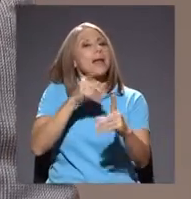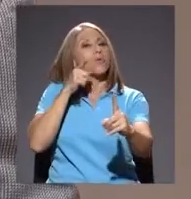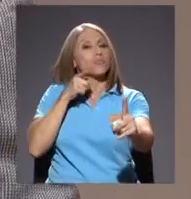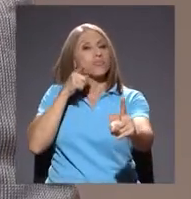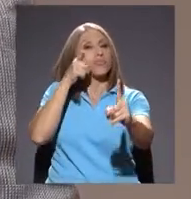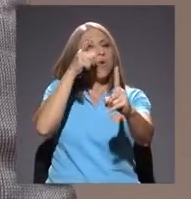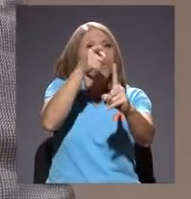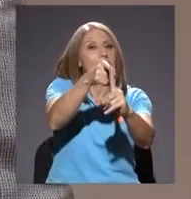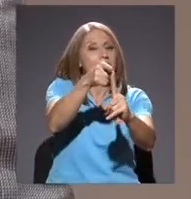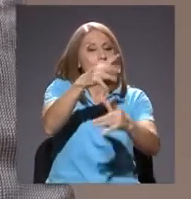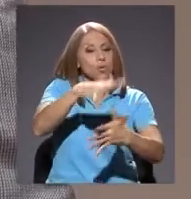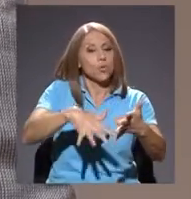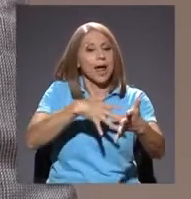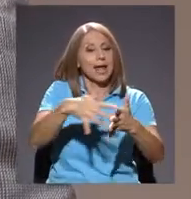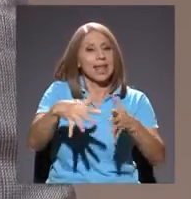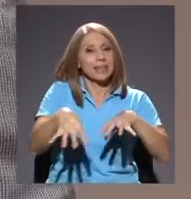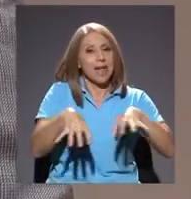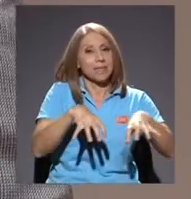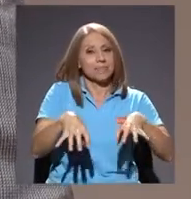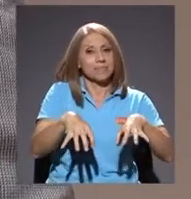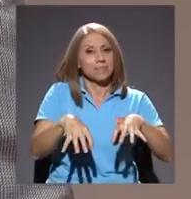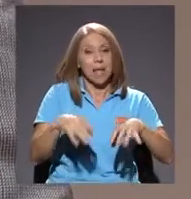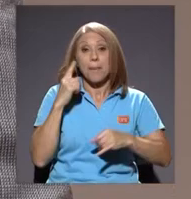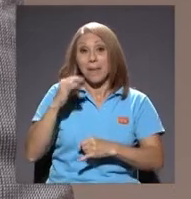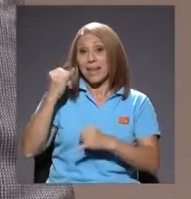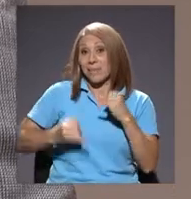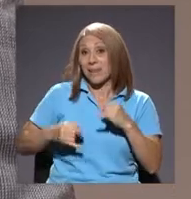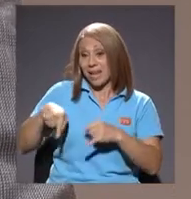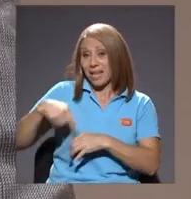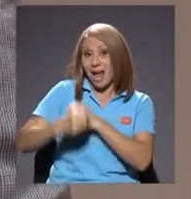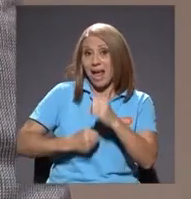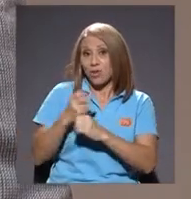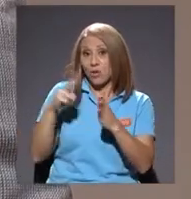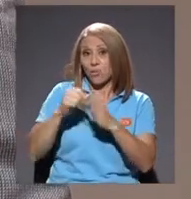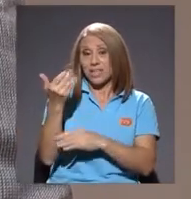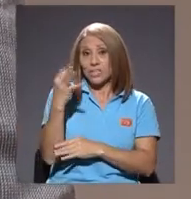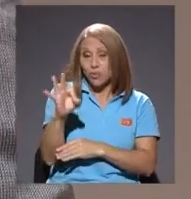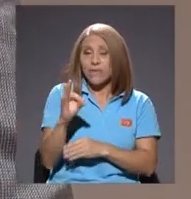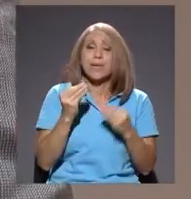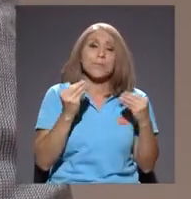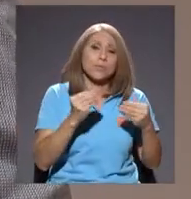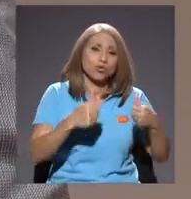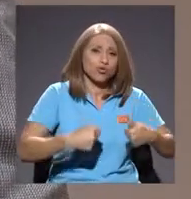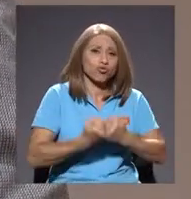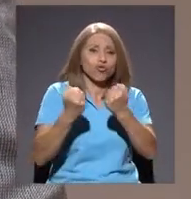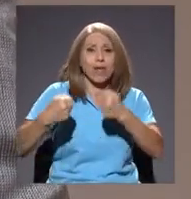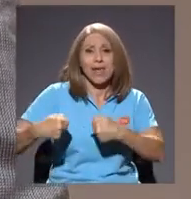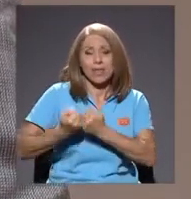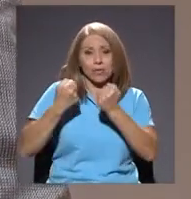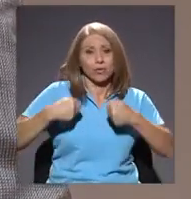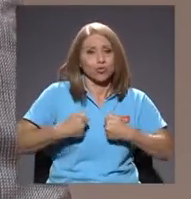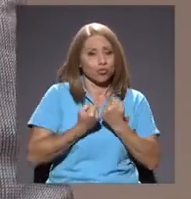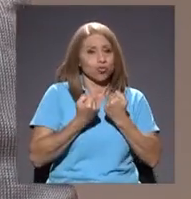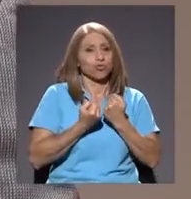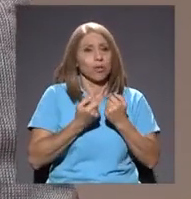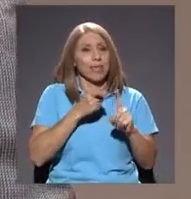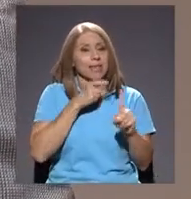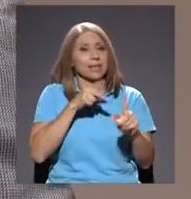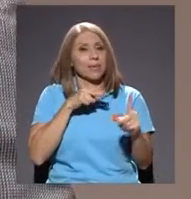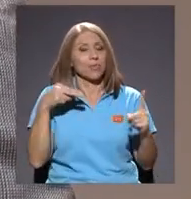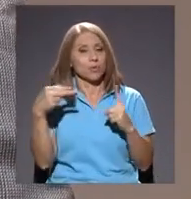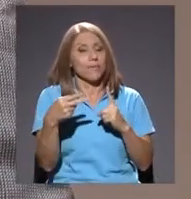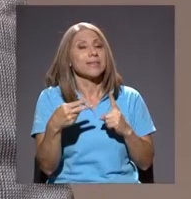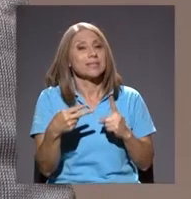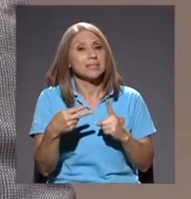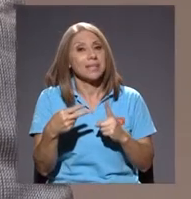porque se nos está acabando el tiempo el año 2019 va a ser menos lleno de retos va a ser un año desde el punto de vista de